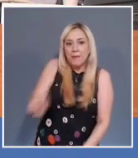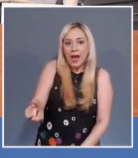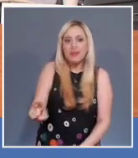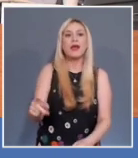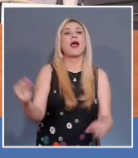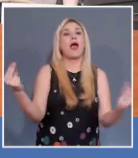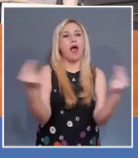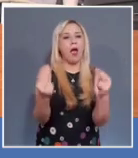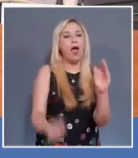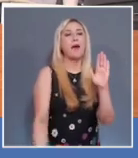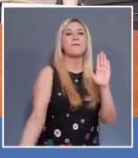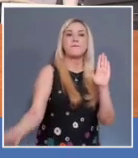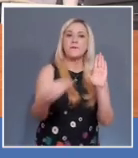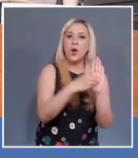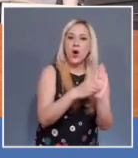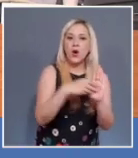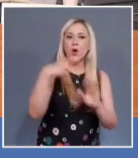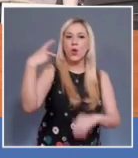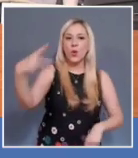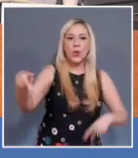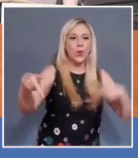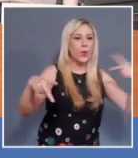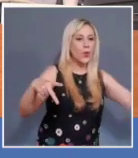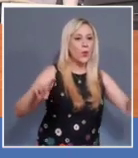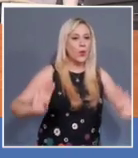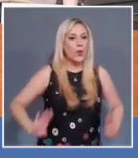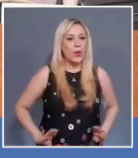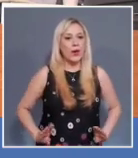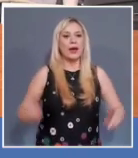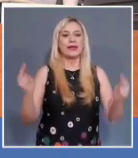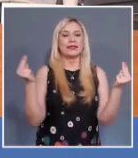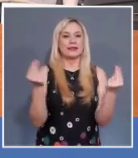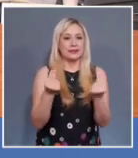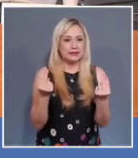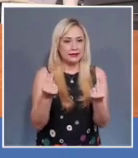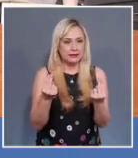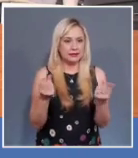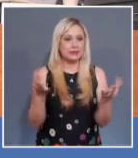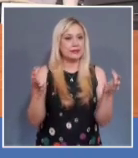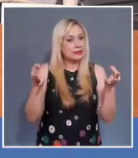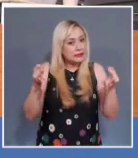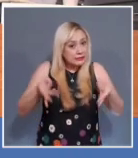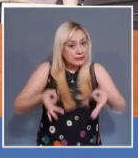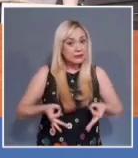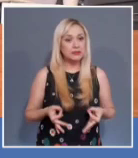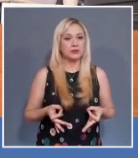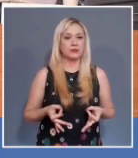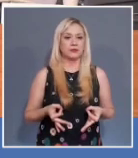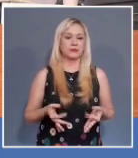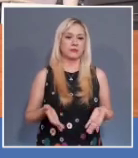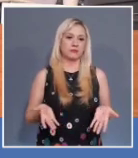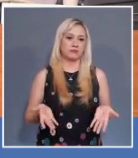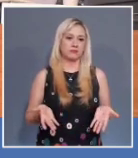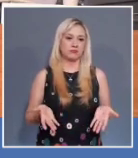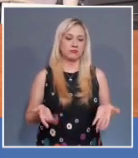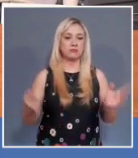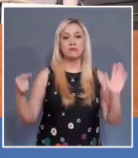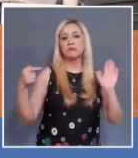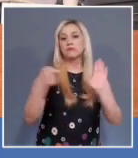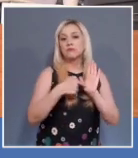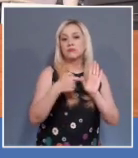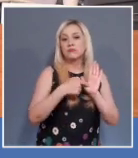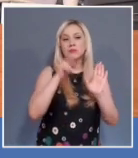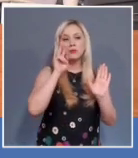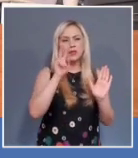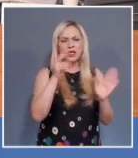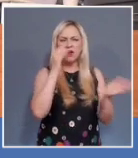creo que la fuente normativa ideal para las acciones afirmativas en la materia que vemos y viendo el contexto en